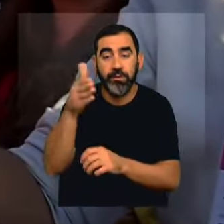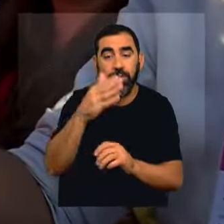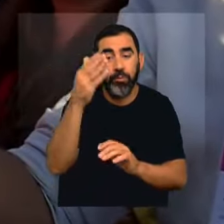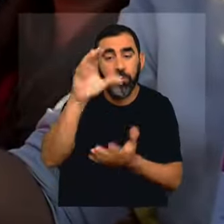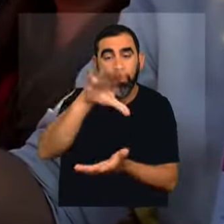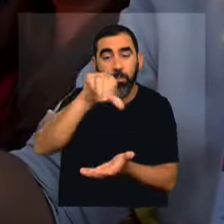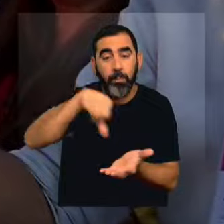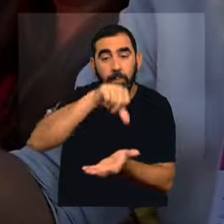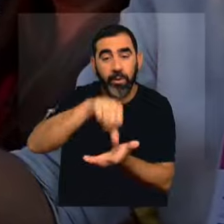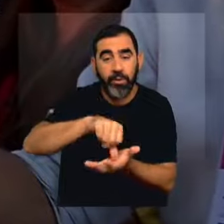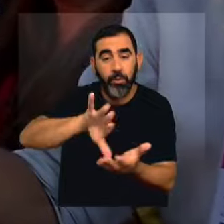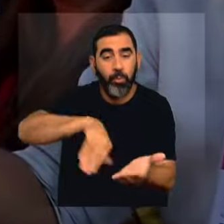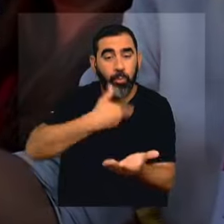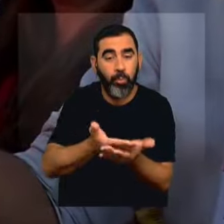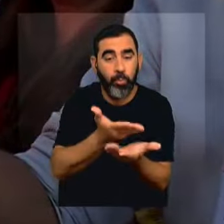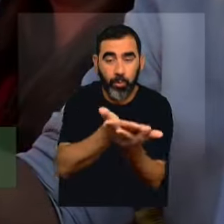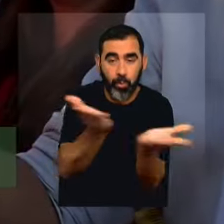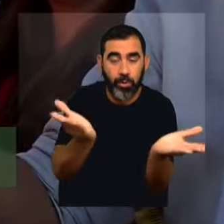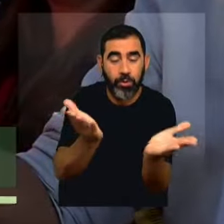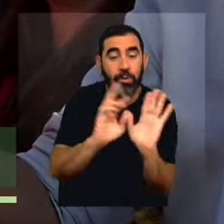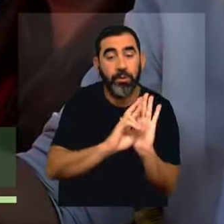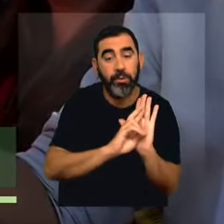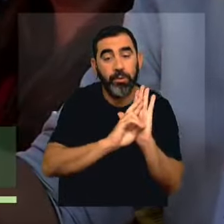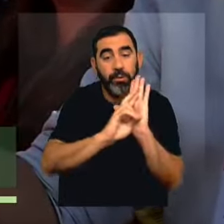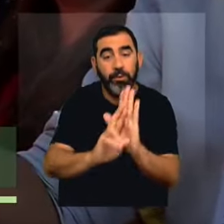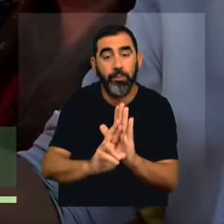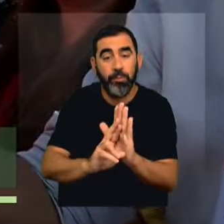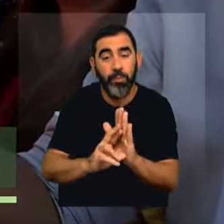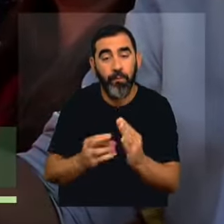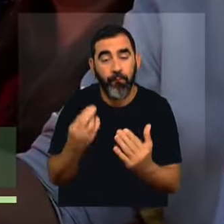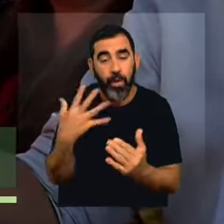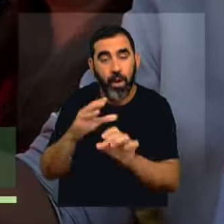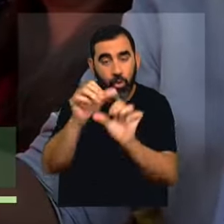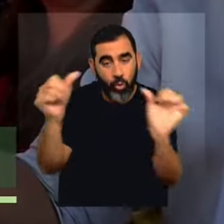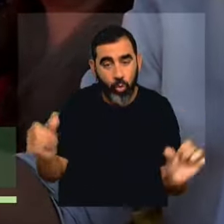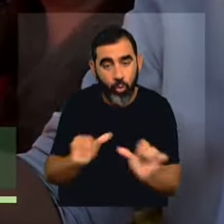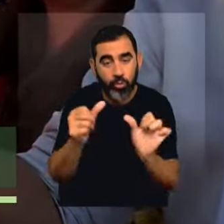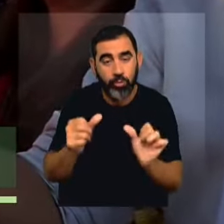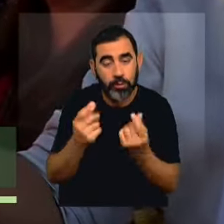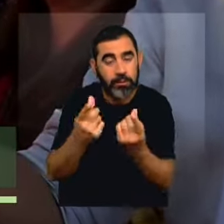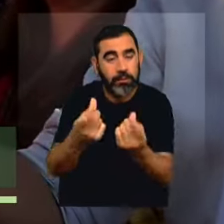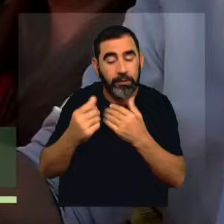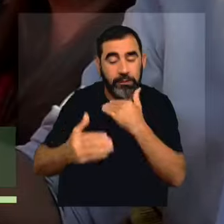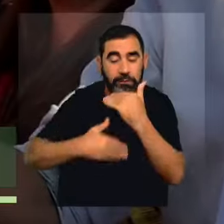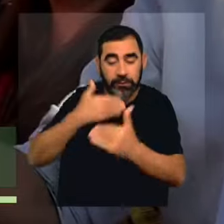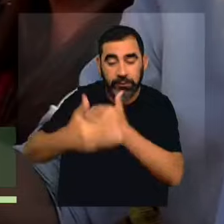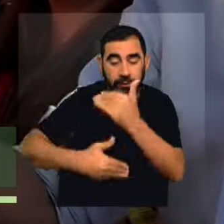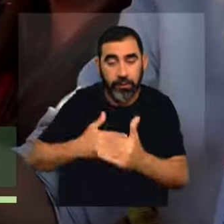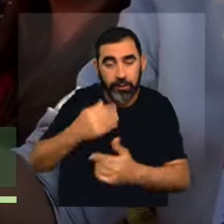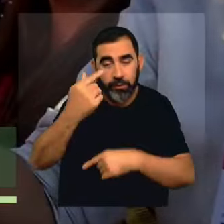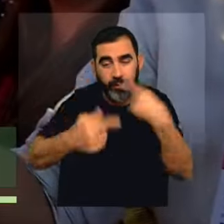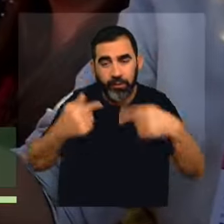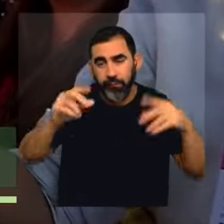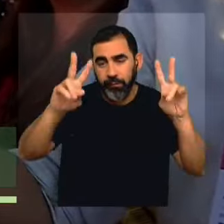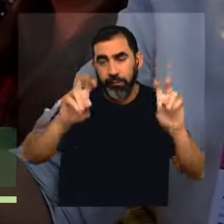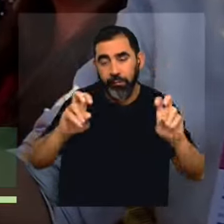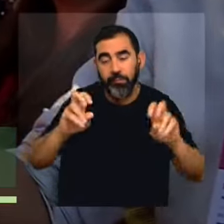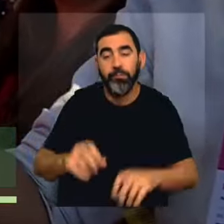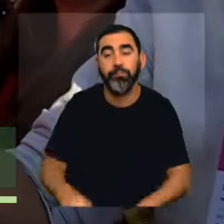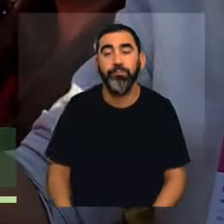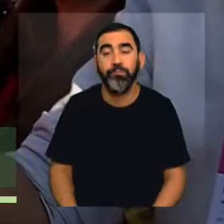propuestas y sobre todas las cosas representando el coraje de hacer la imperiosa necesidad de avanzar en distintos temas como los que